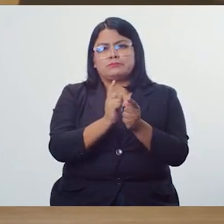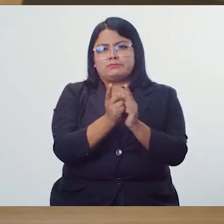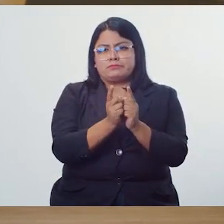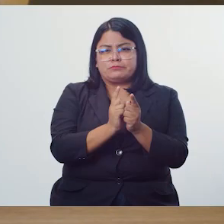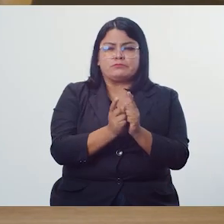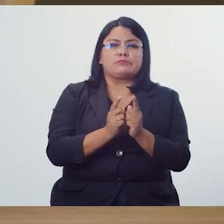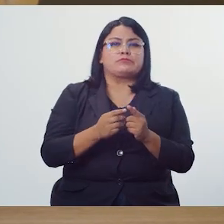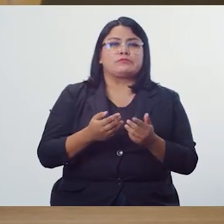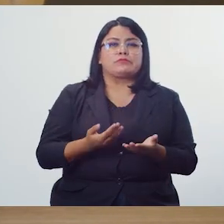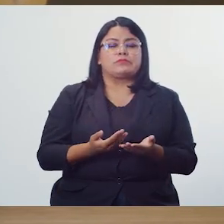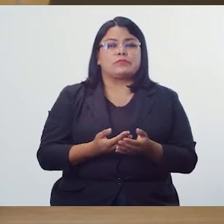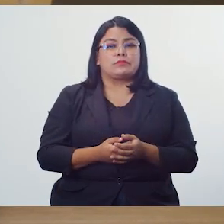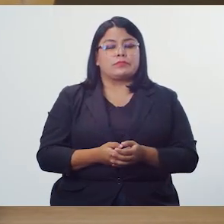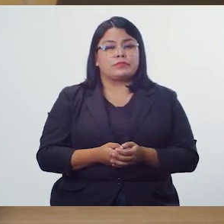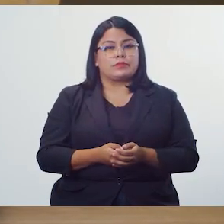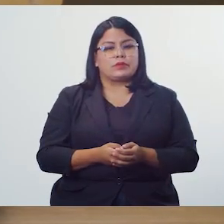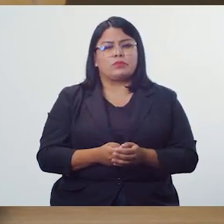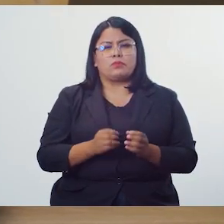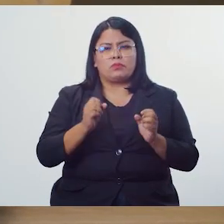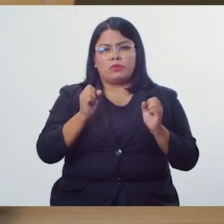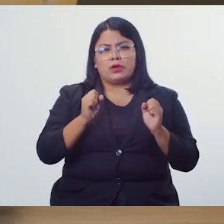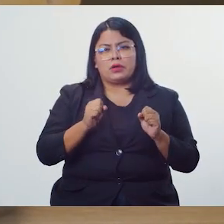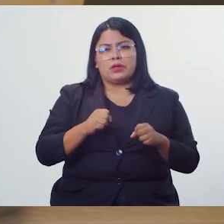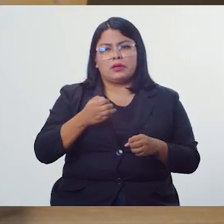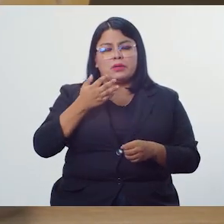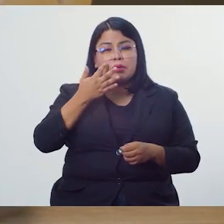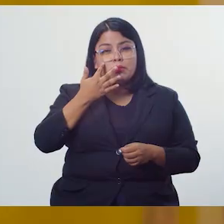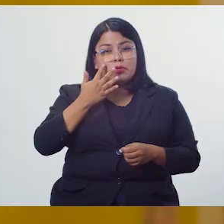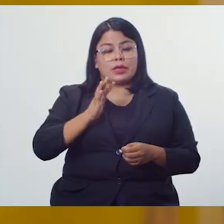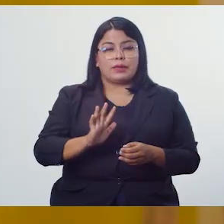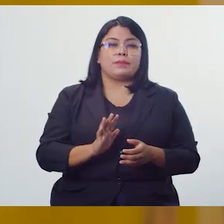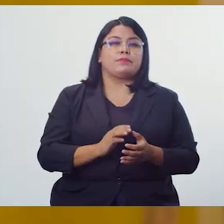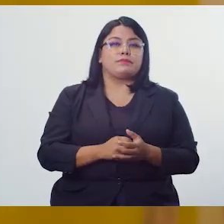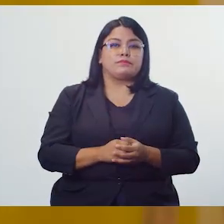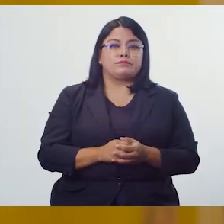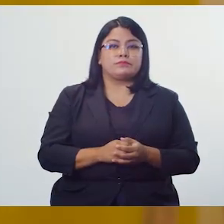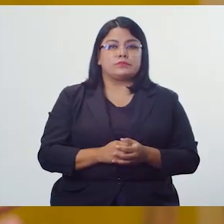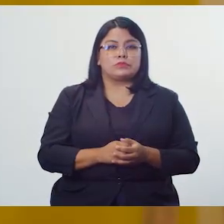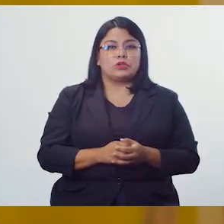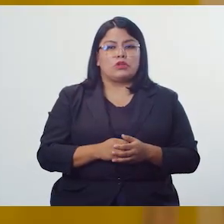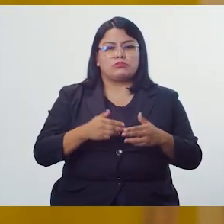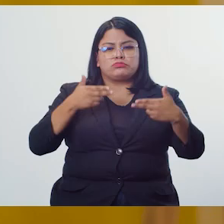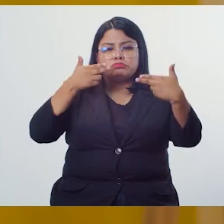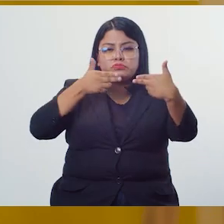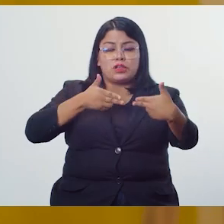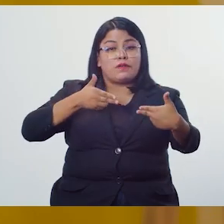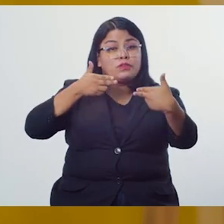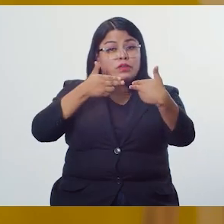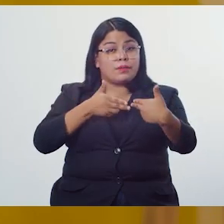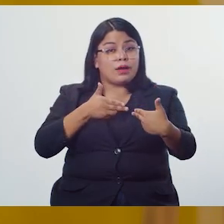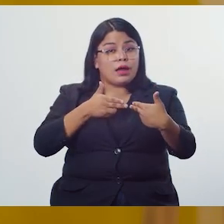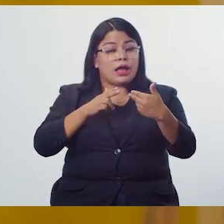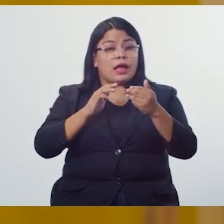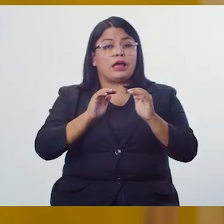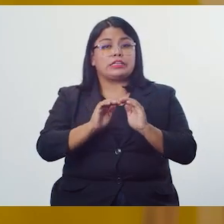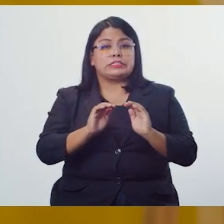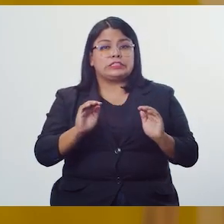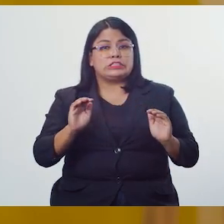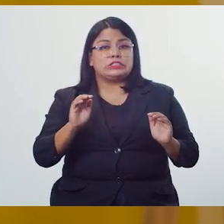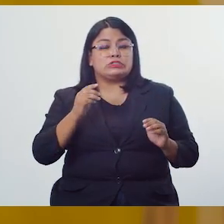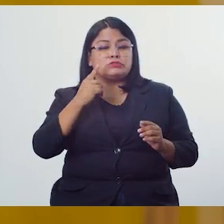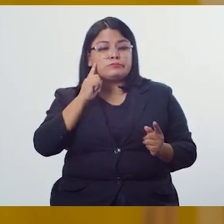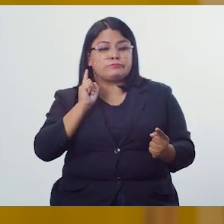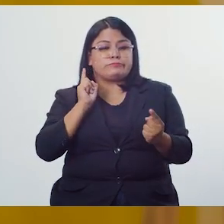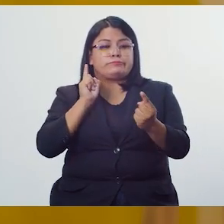interacción digitales, ¿verdad? Que tienen que ver precisamente con las videollamadas, por ejemplo, cómo los niños y las niñas